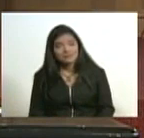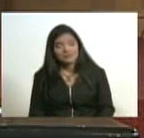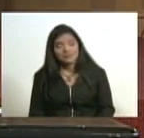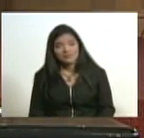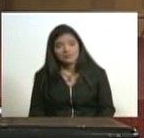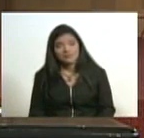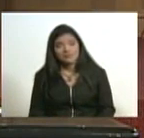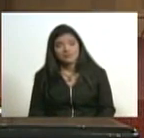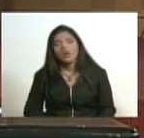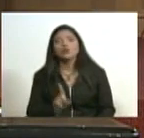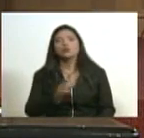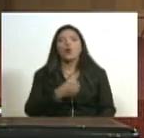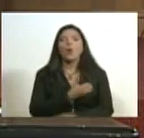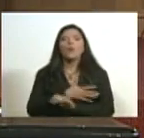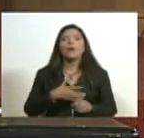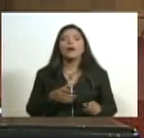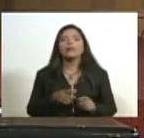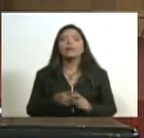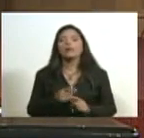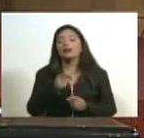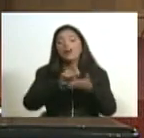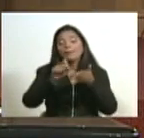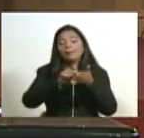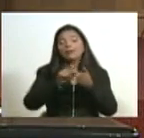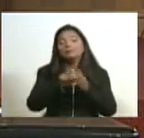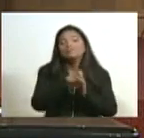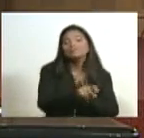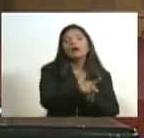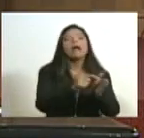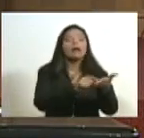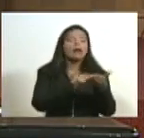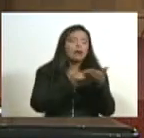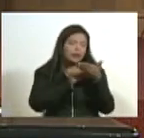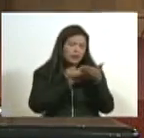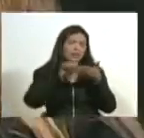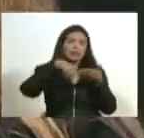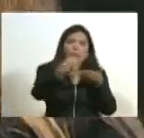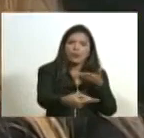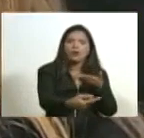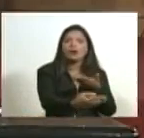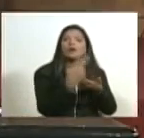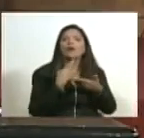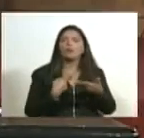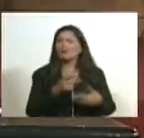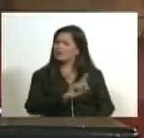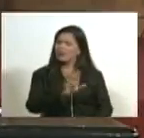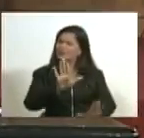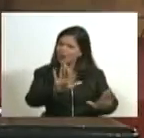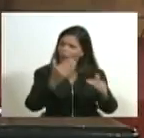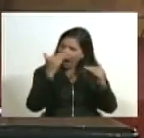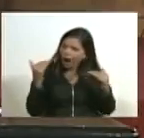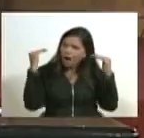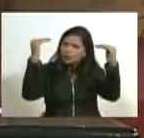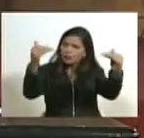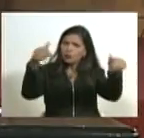No puede ser a través de mensajeros o de un papelito. Mira, lee el papelito y me mandas el papelito. Pero es que no somos adultos.